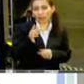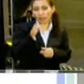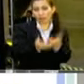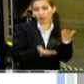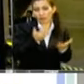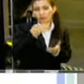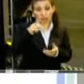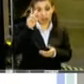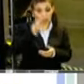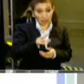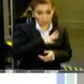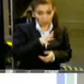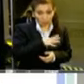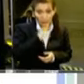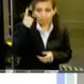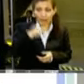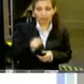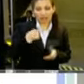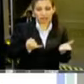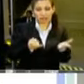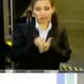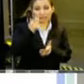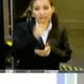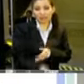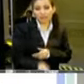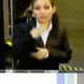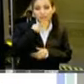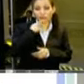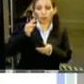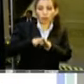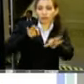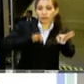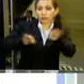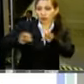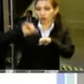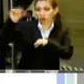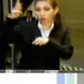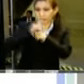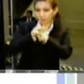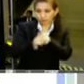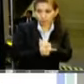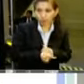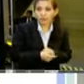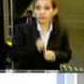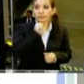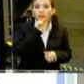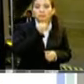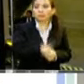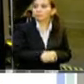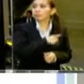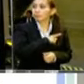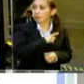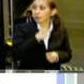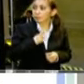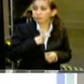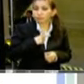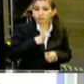que en realidad no lo hay, para la definición de la política nacional. Debemos de partir también de que